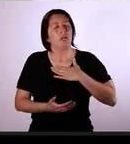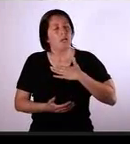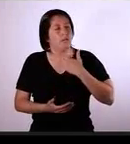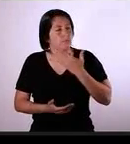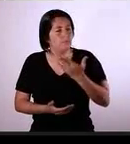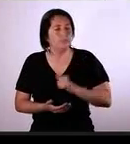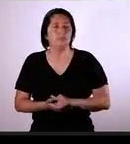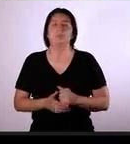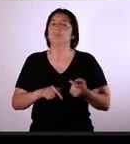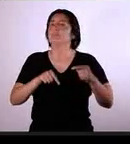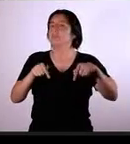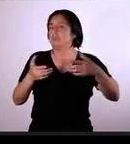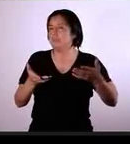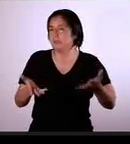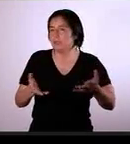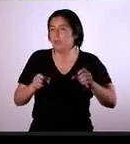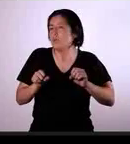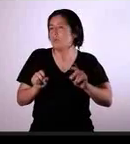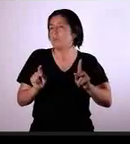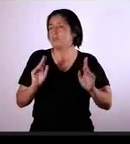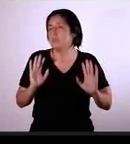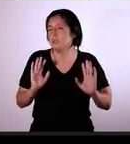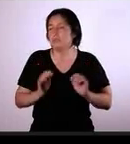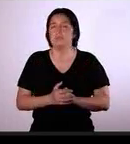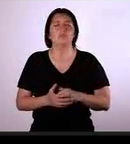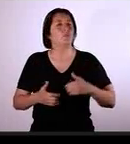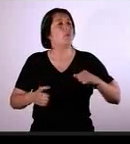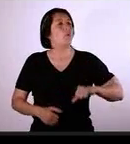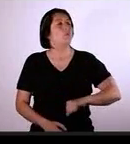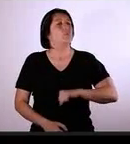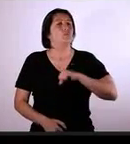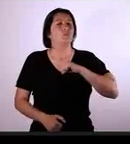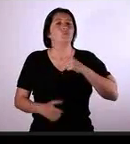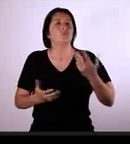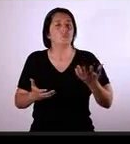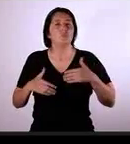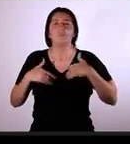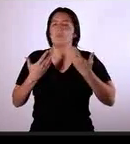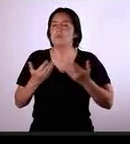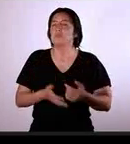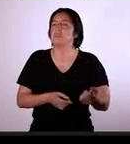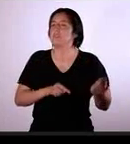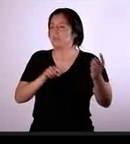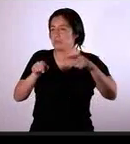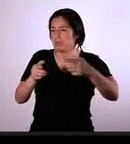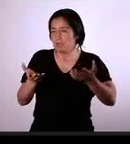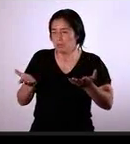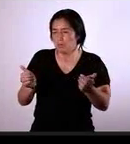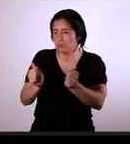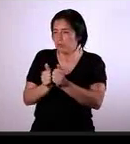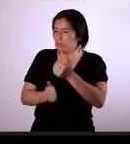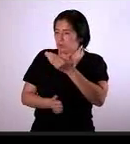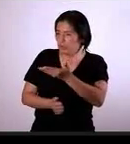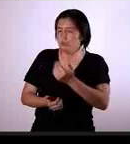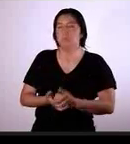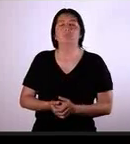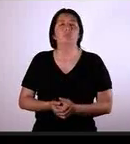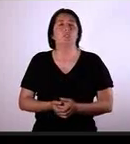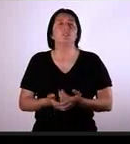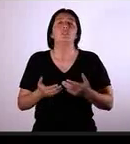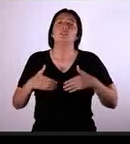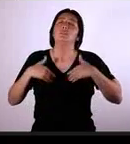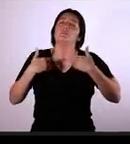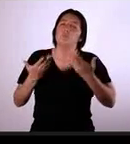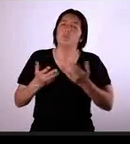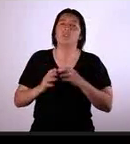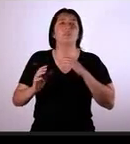amable por esta oportunidad. Estamos muy orgullosos de poder contar contigo en esta ocasión y